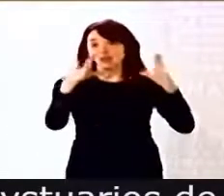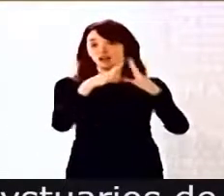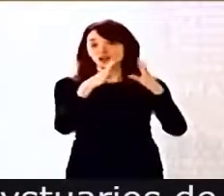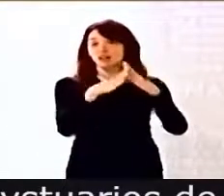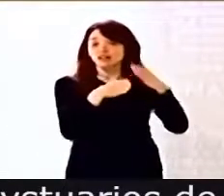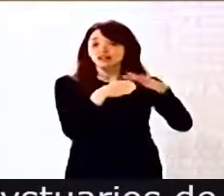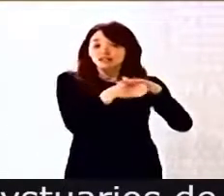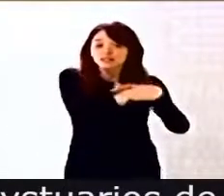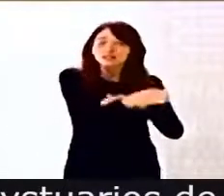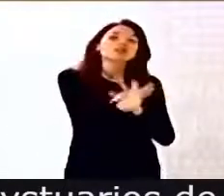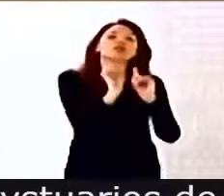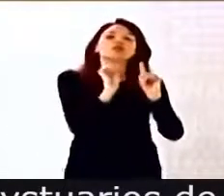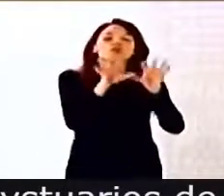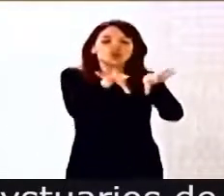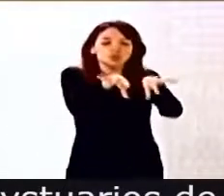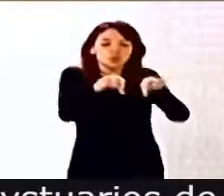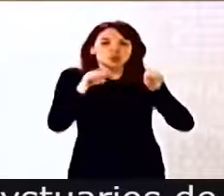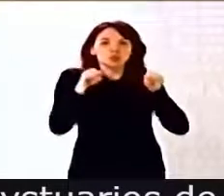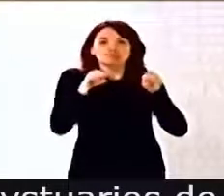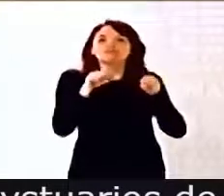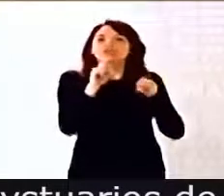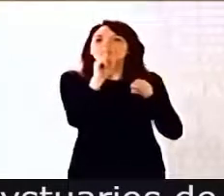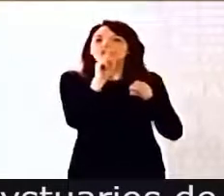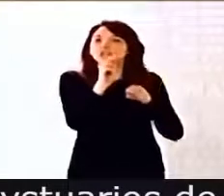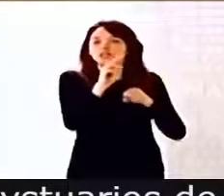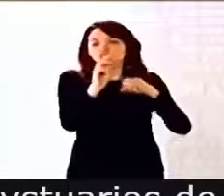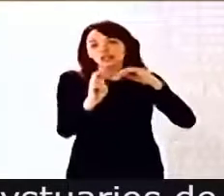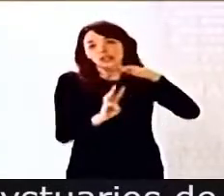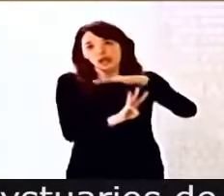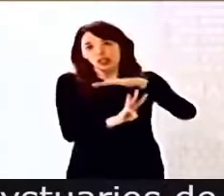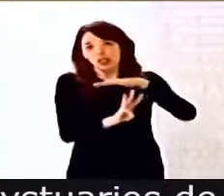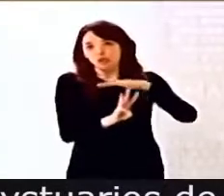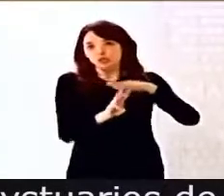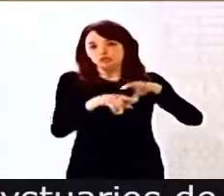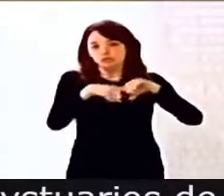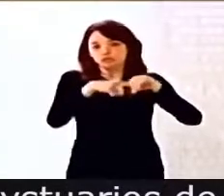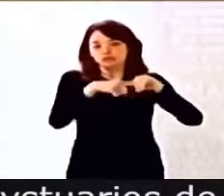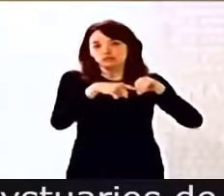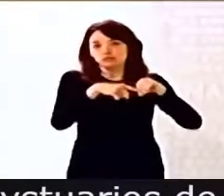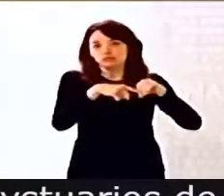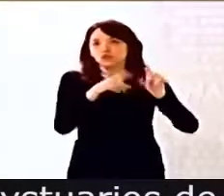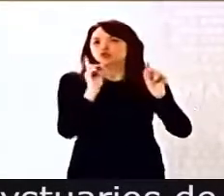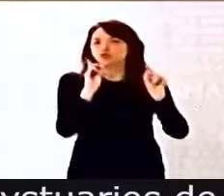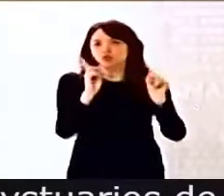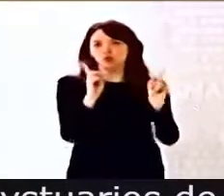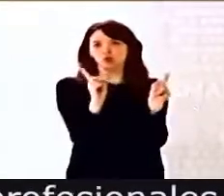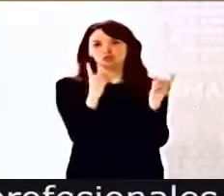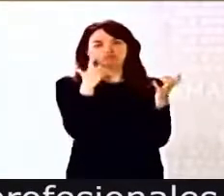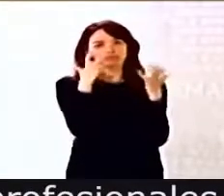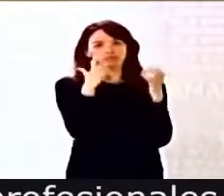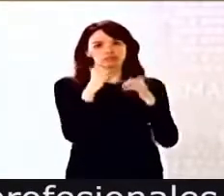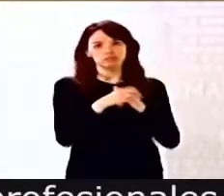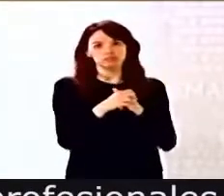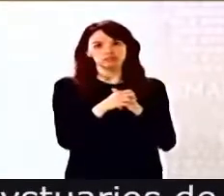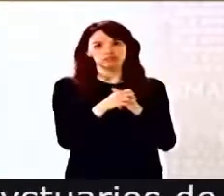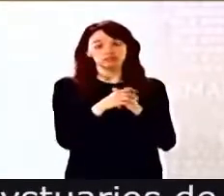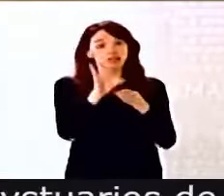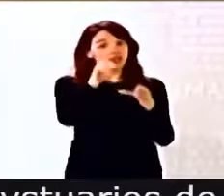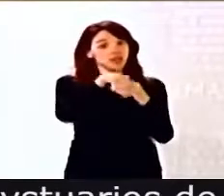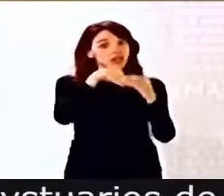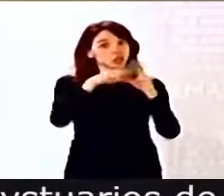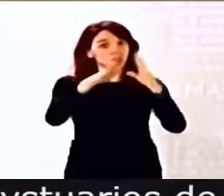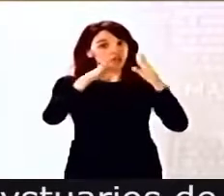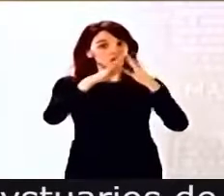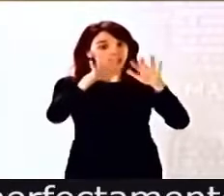limitados a un tercio del aforo, perfectamente señalizados, y no estarán permitidas ni